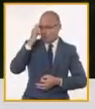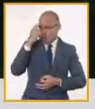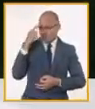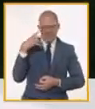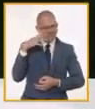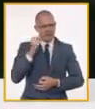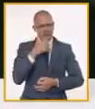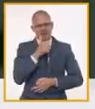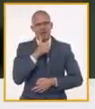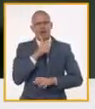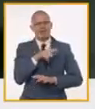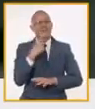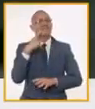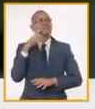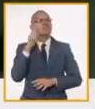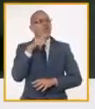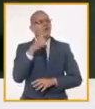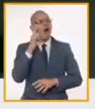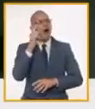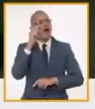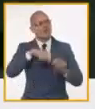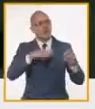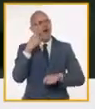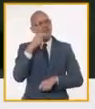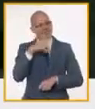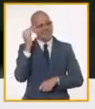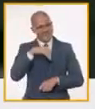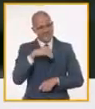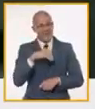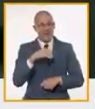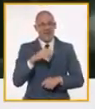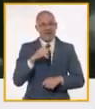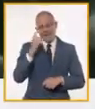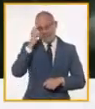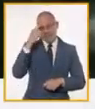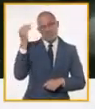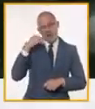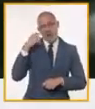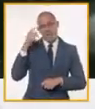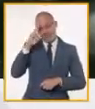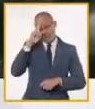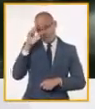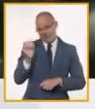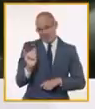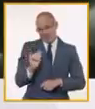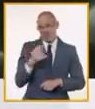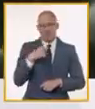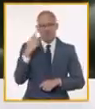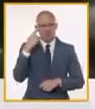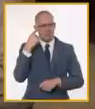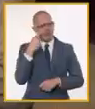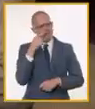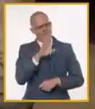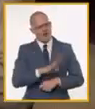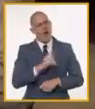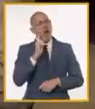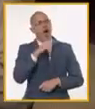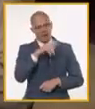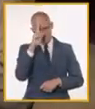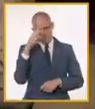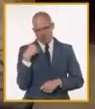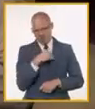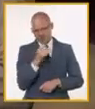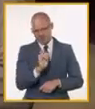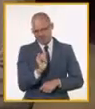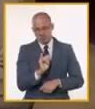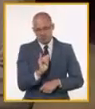entonces, y bueno, de ahí para adelante me quedé ahí hasta que después se unieron las 2 columnas, cuando hubo una entrada de Sánchez